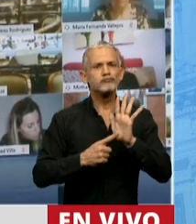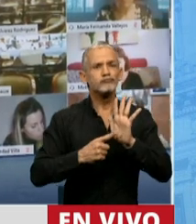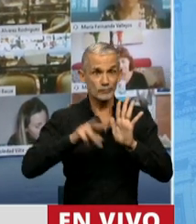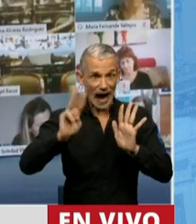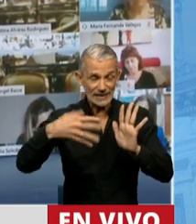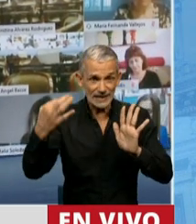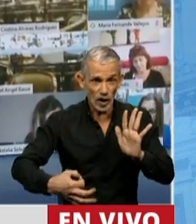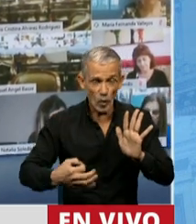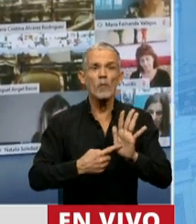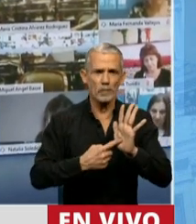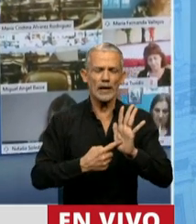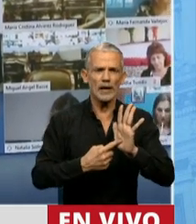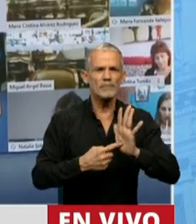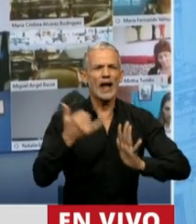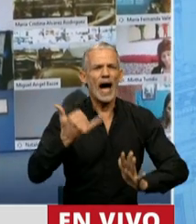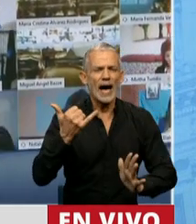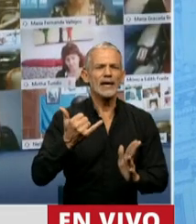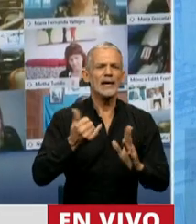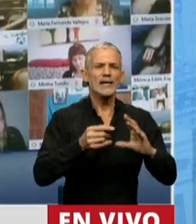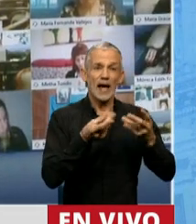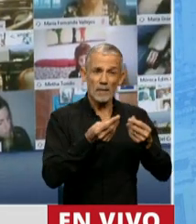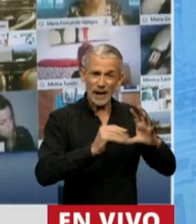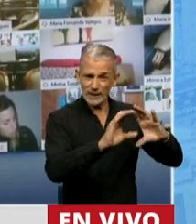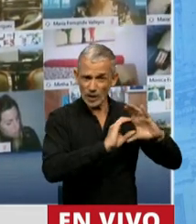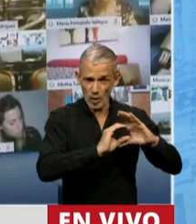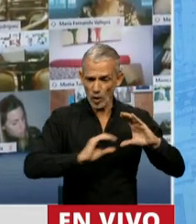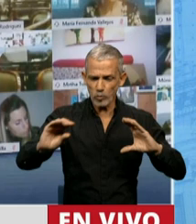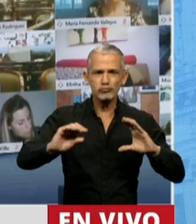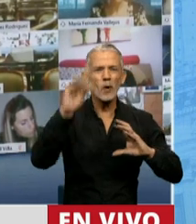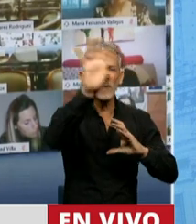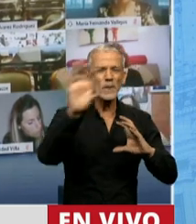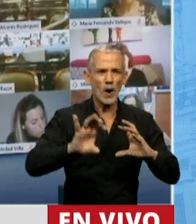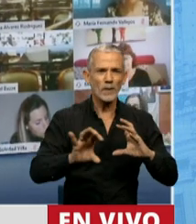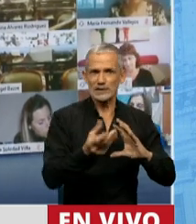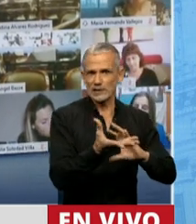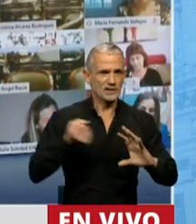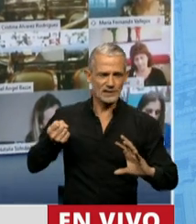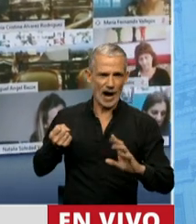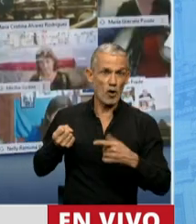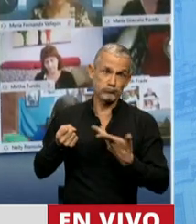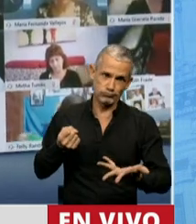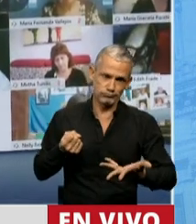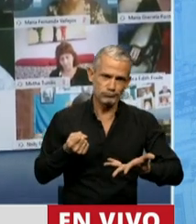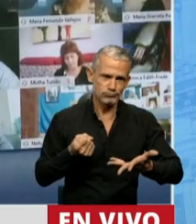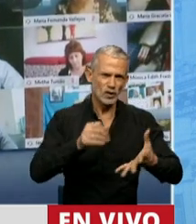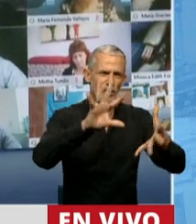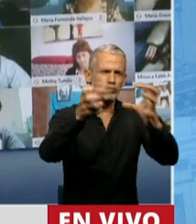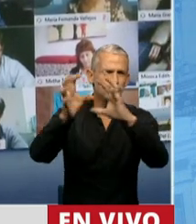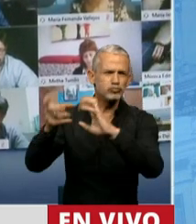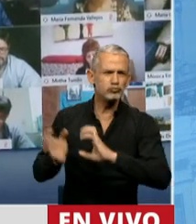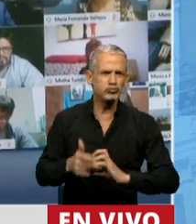eh det trjo de la coparticipación que le corresponde a las provincias causándole un grave perjuicio